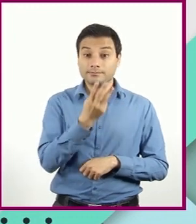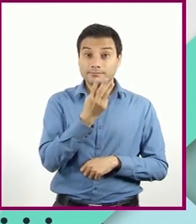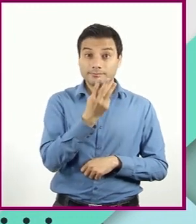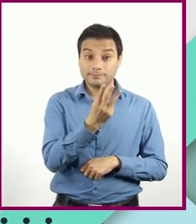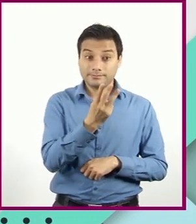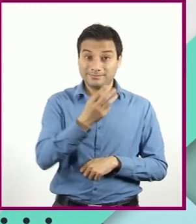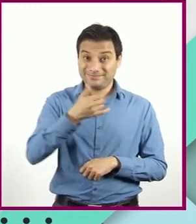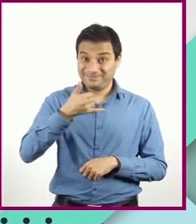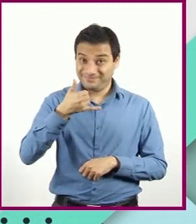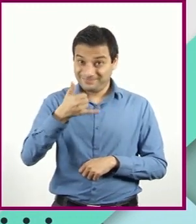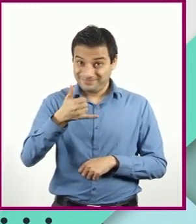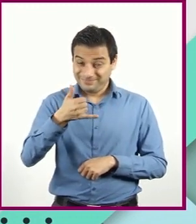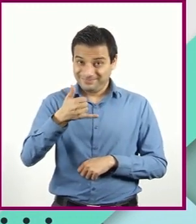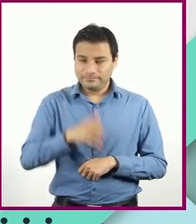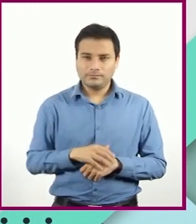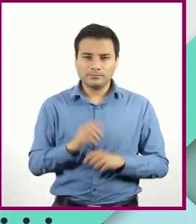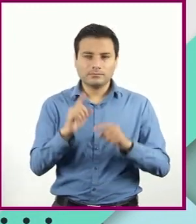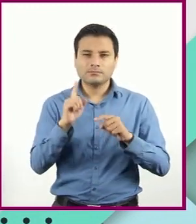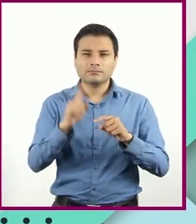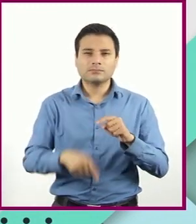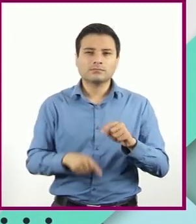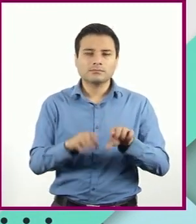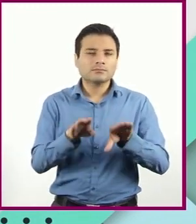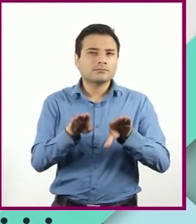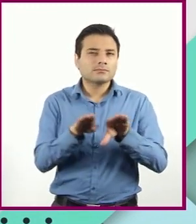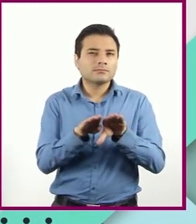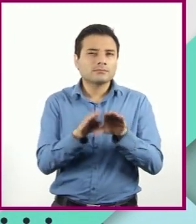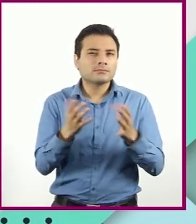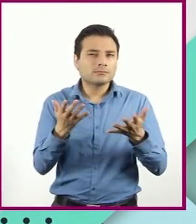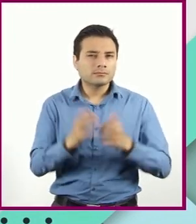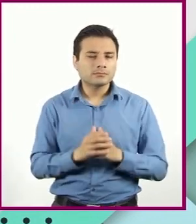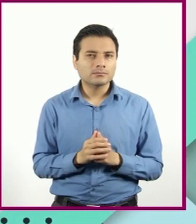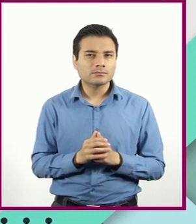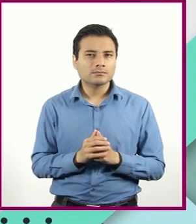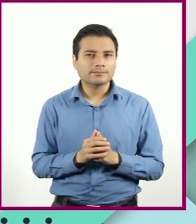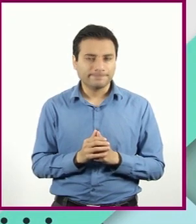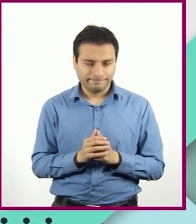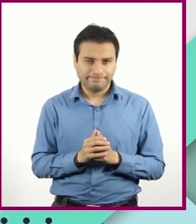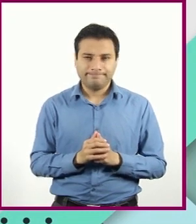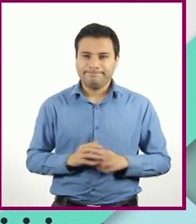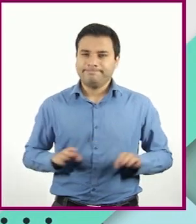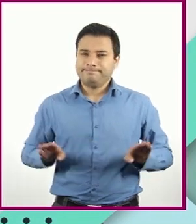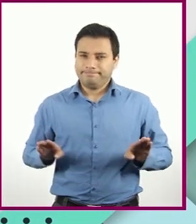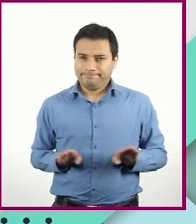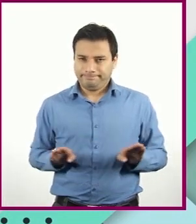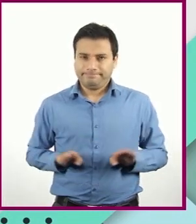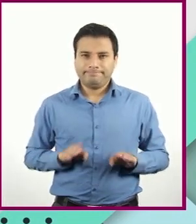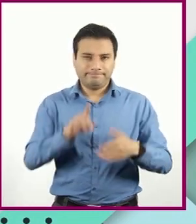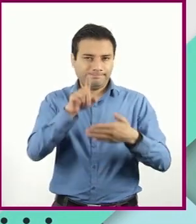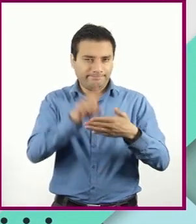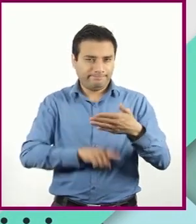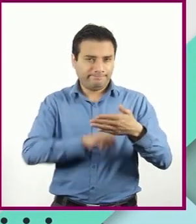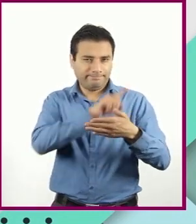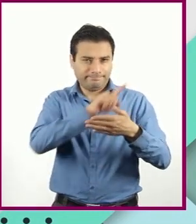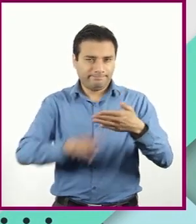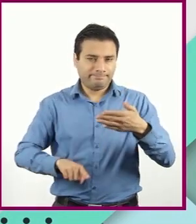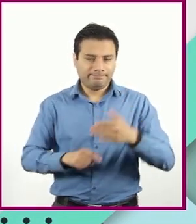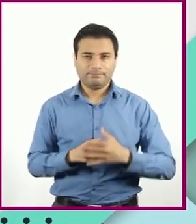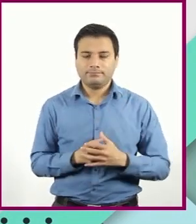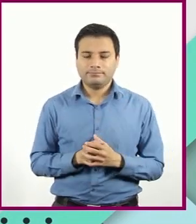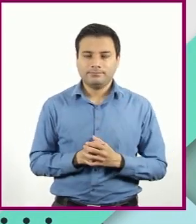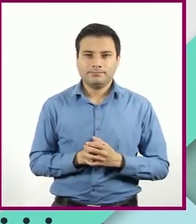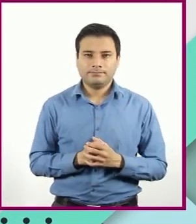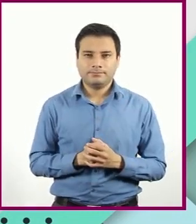está sumando. Para eliminarlo de la igualdad utilizaremos la propiedad cancelativa de la igualdad, la